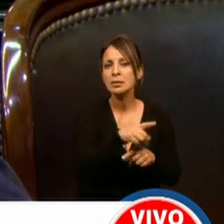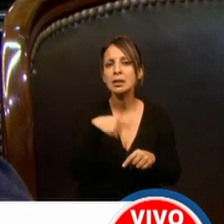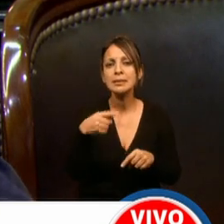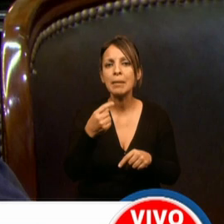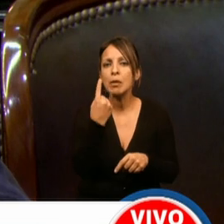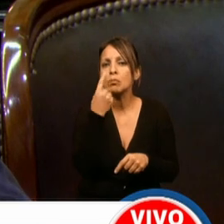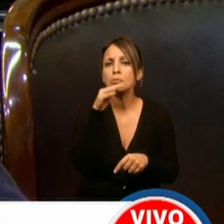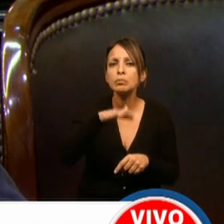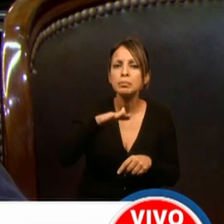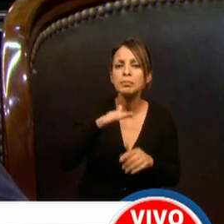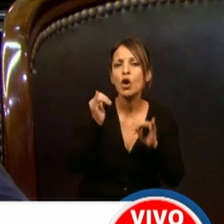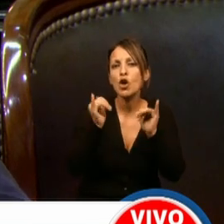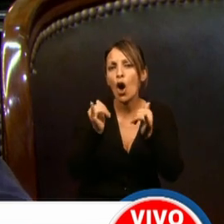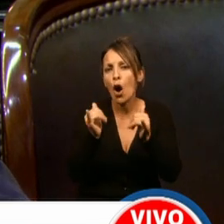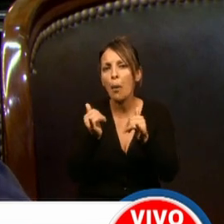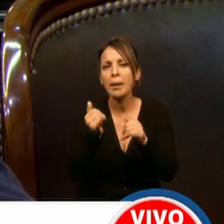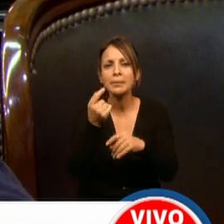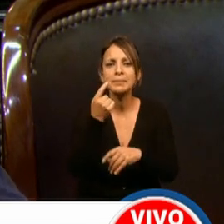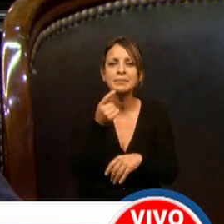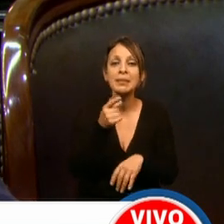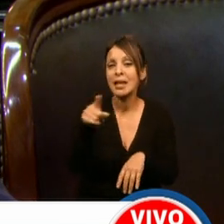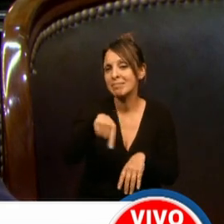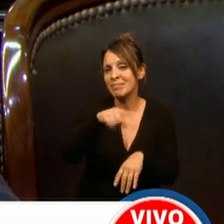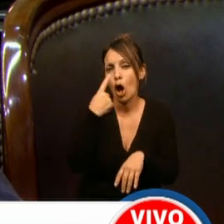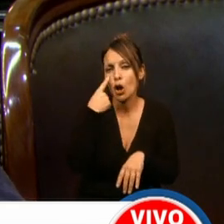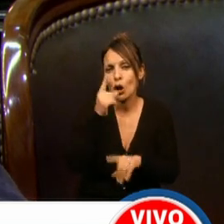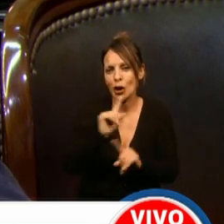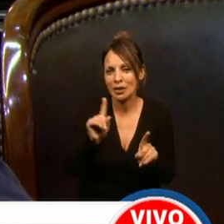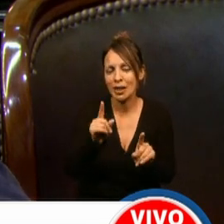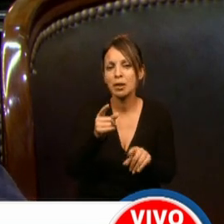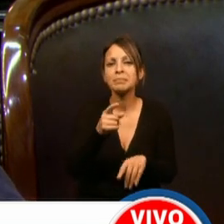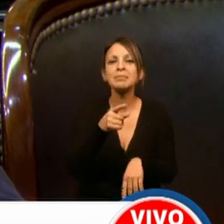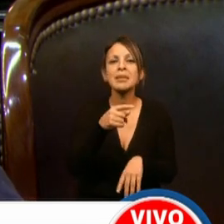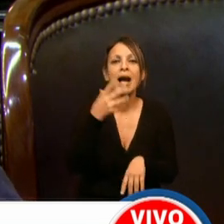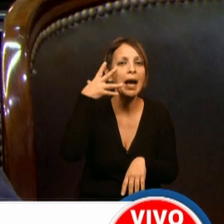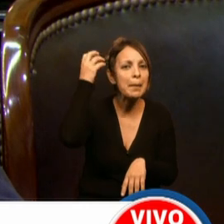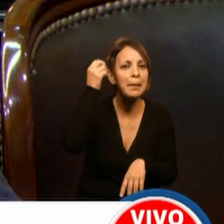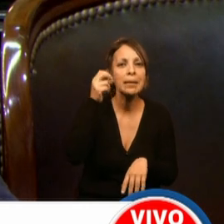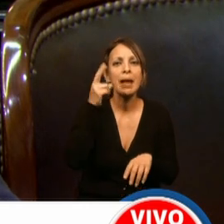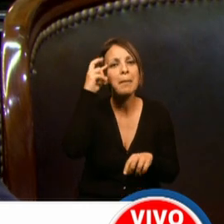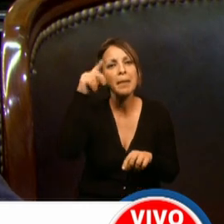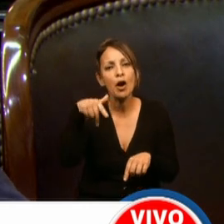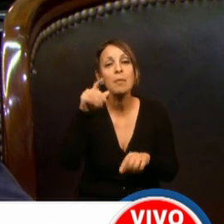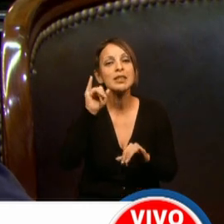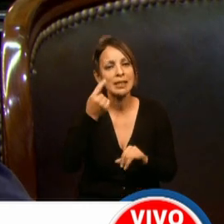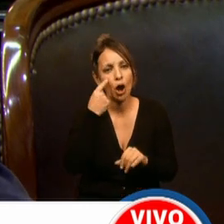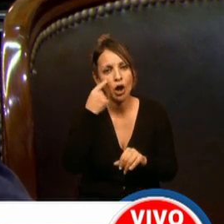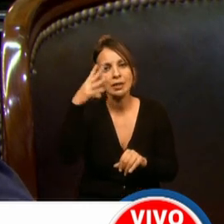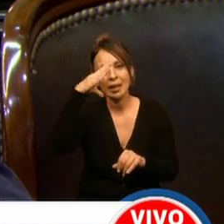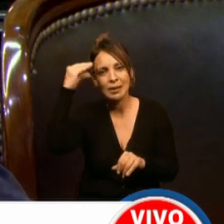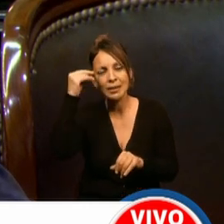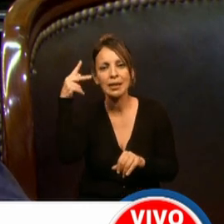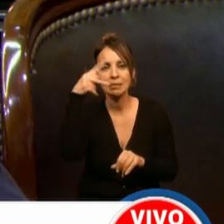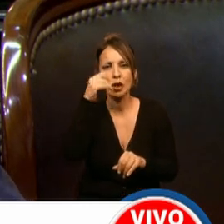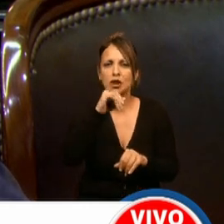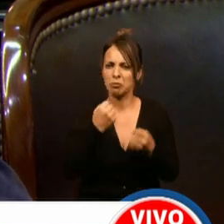pibe una piba joven que no conocieron a perón y evita pero si conocieron a néstor y cristina levantan la bandera del peronismo